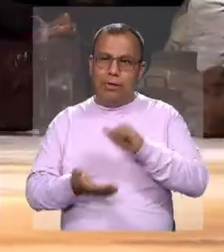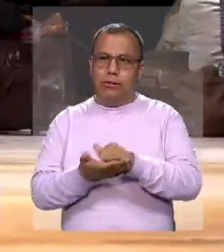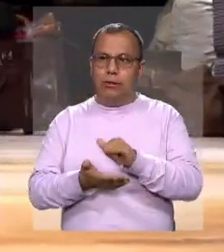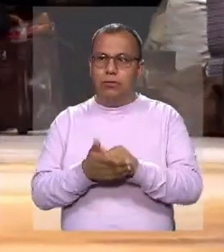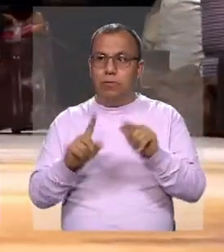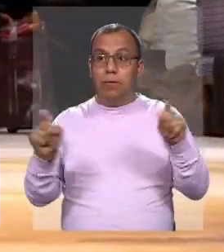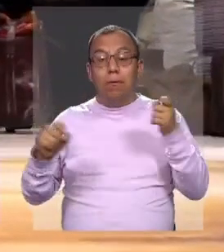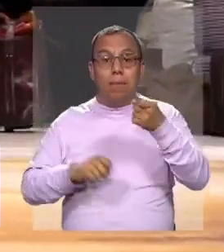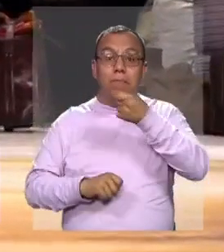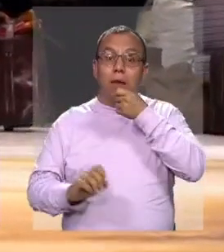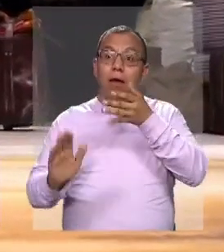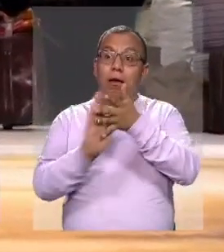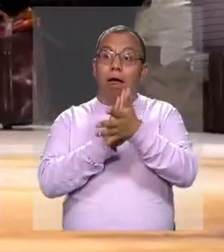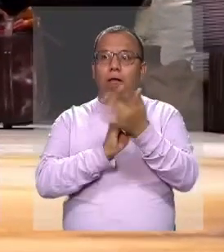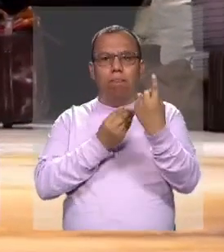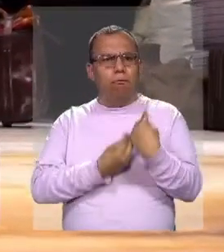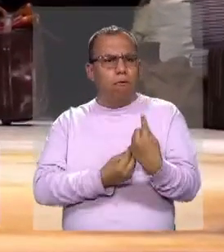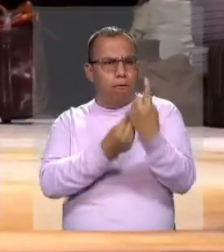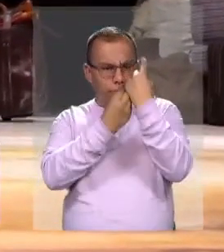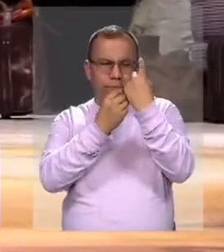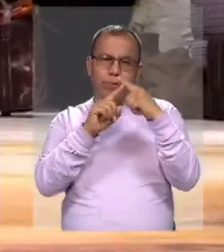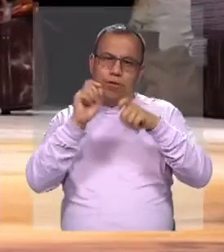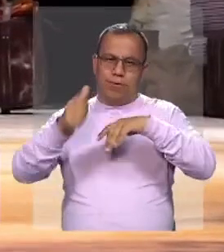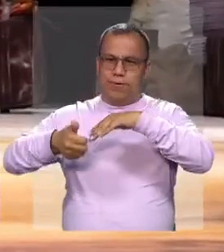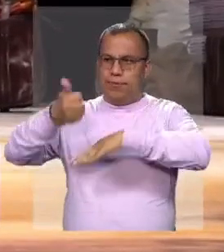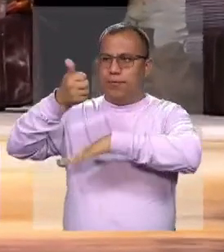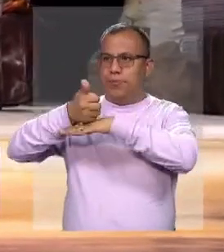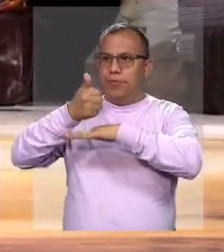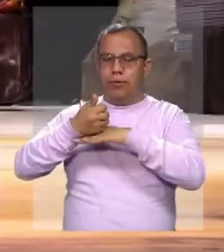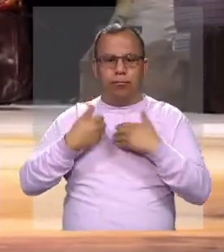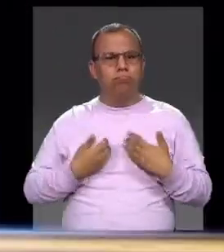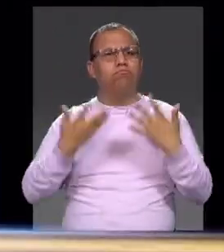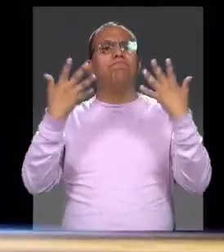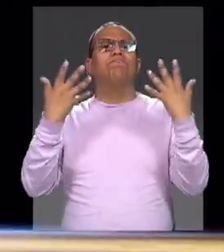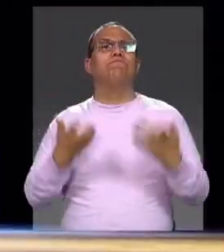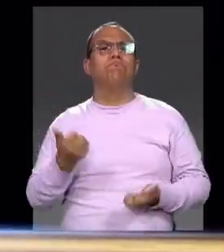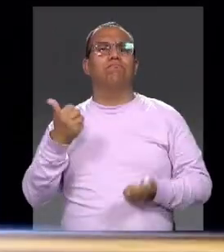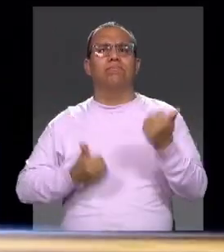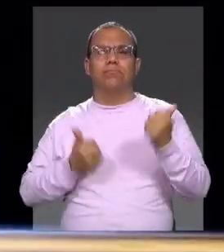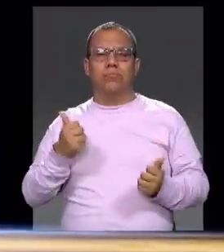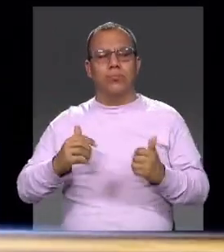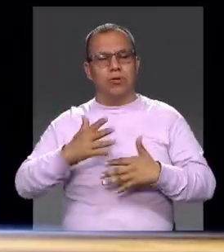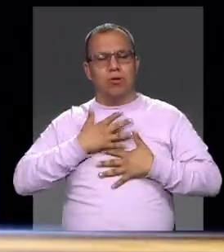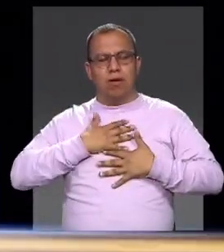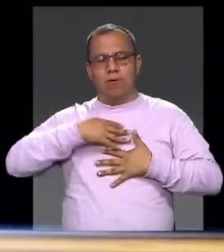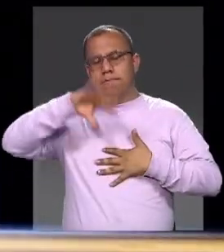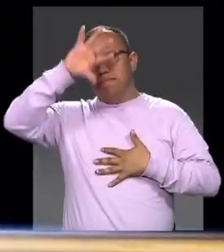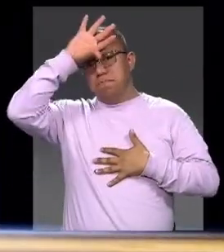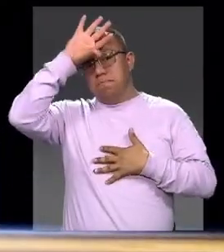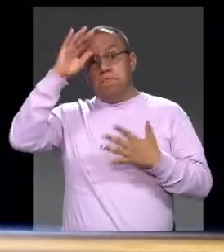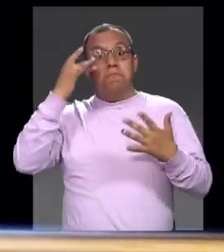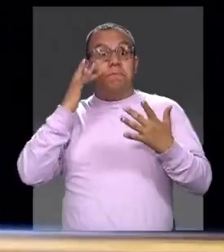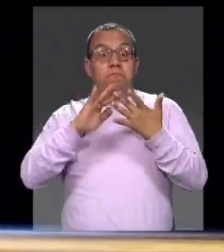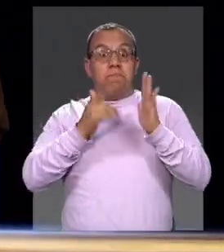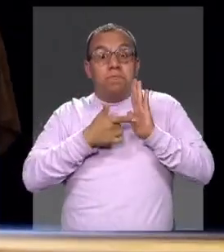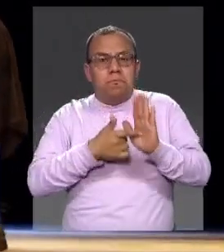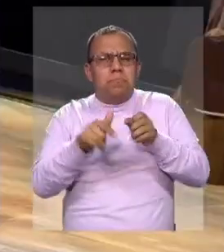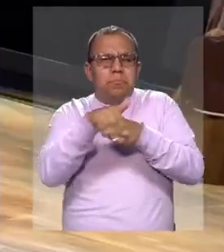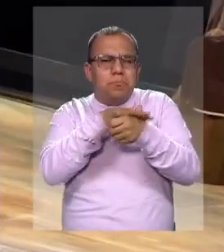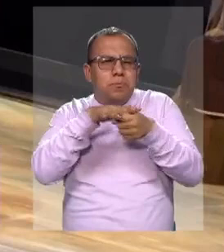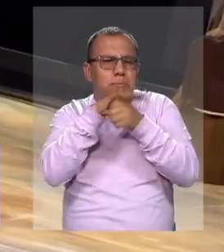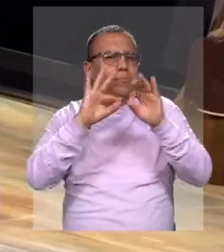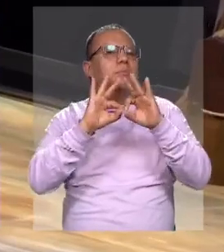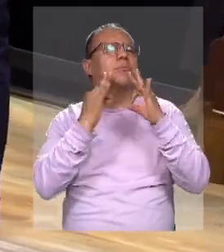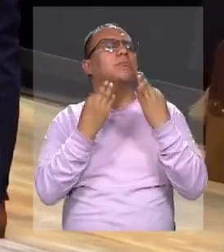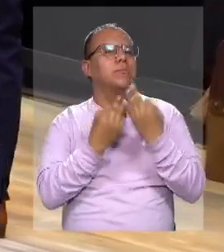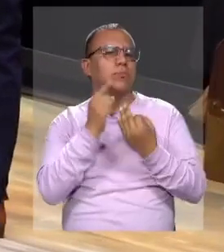tema periodístico o político, su director quiere que la obra sea tomada por el lado dramático y representar a esas familias que